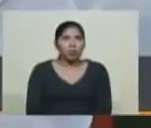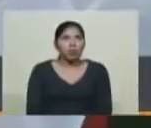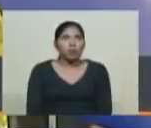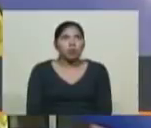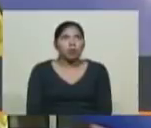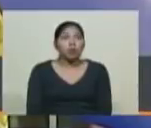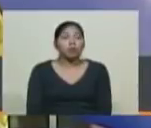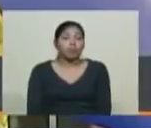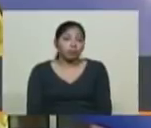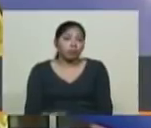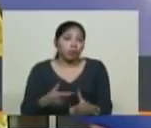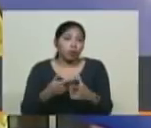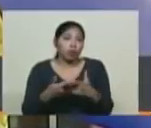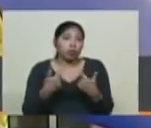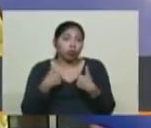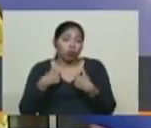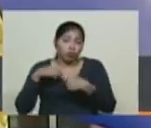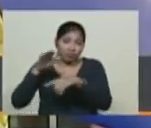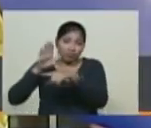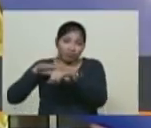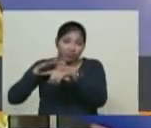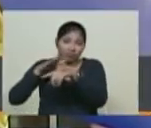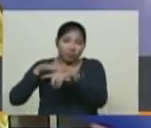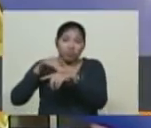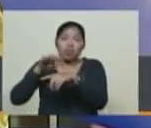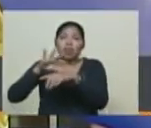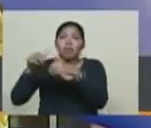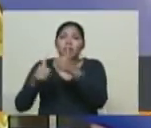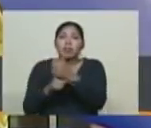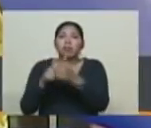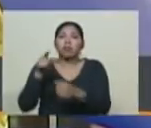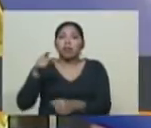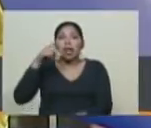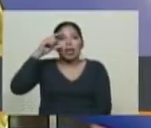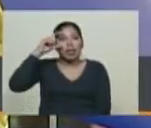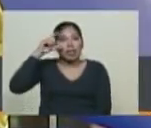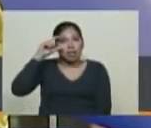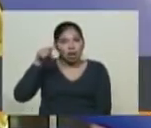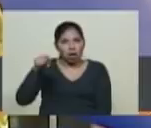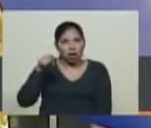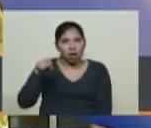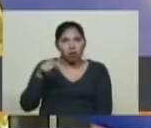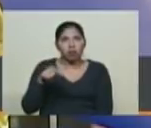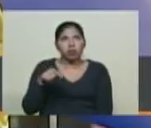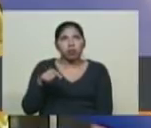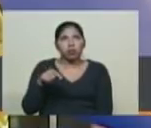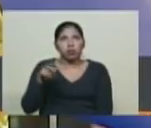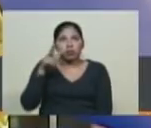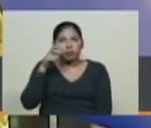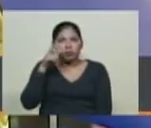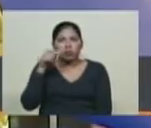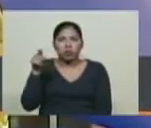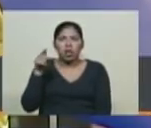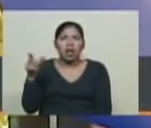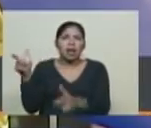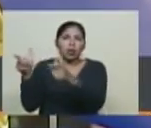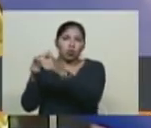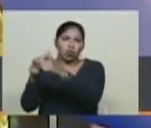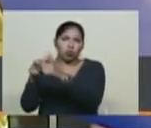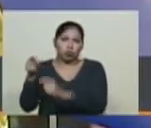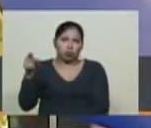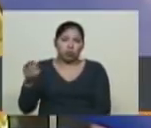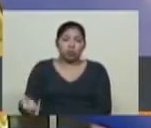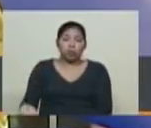Por eso le pido al vicepresidente Elías Agua, que me está escuchando. Está en una reunión